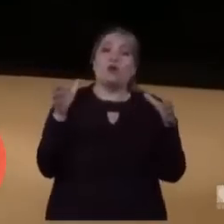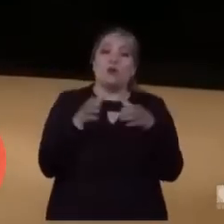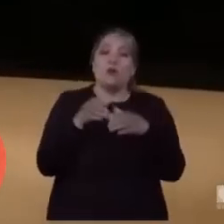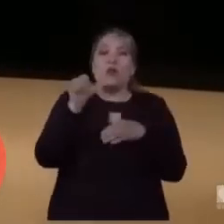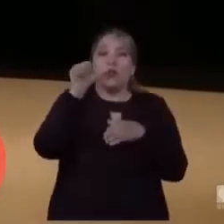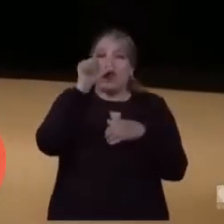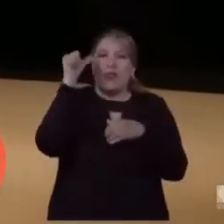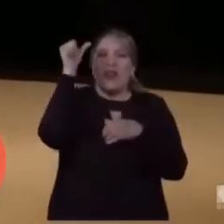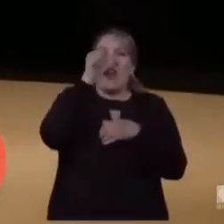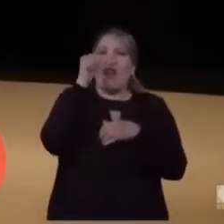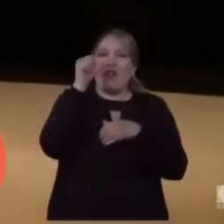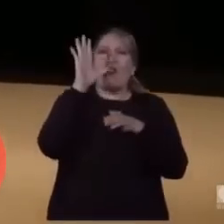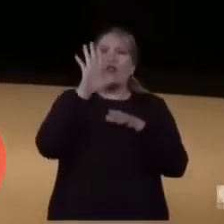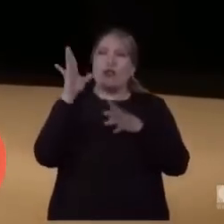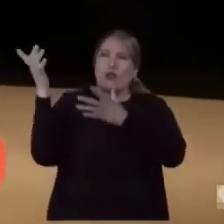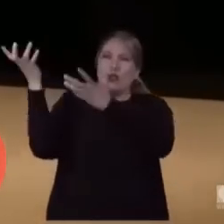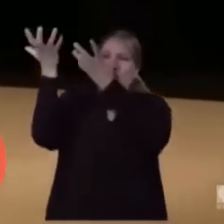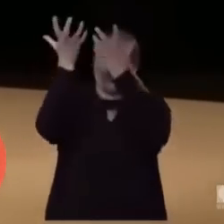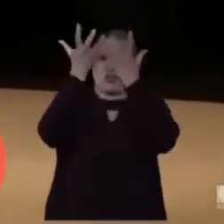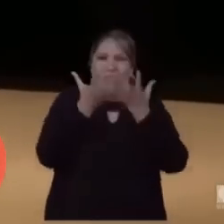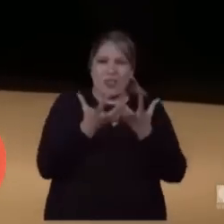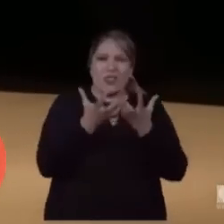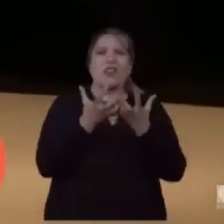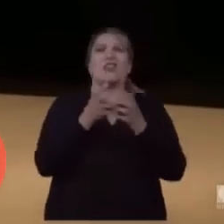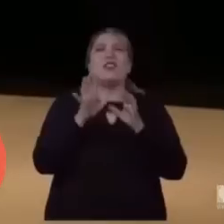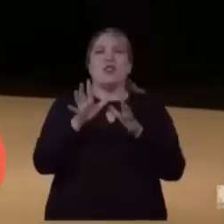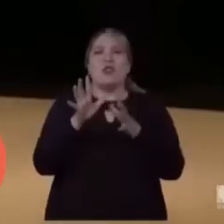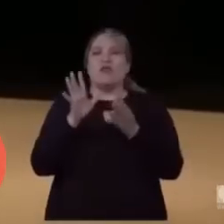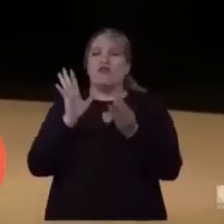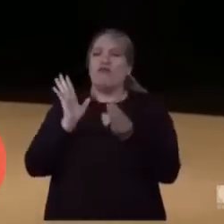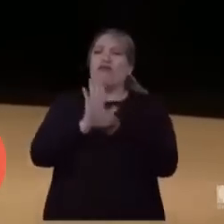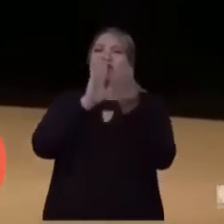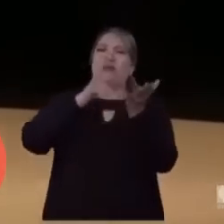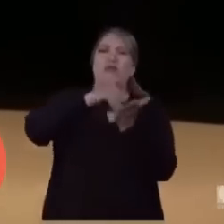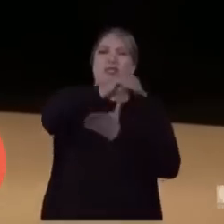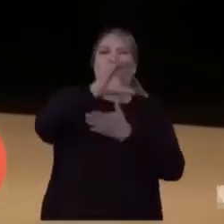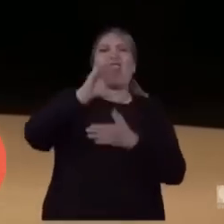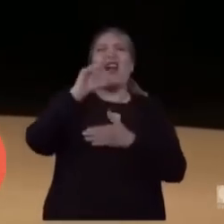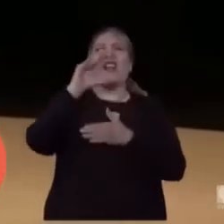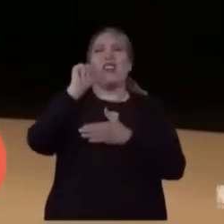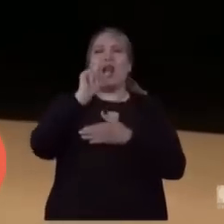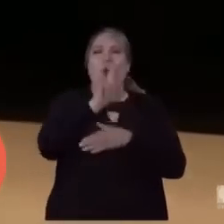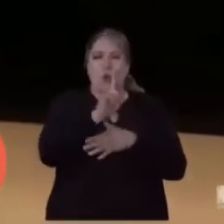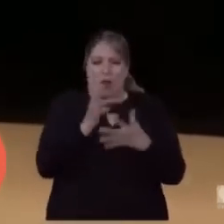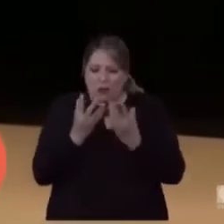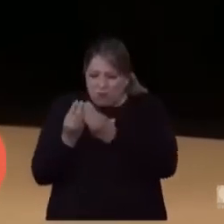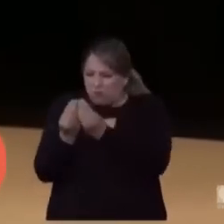los afrodescendientes desplazados del Carica por la Operación Génesis.